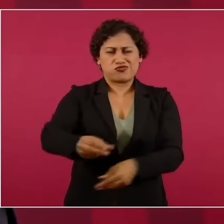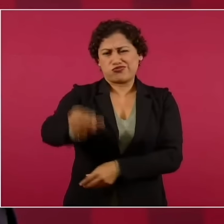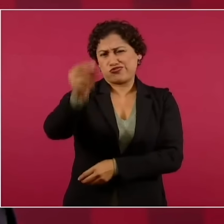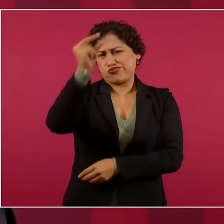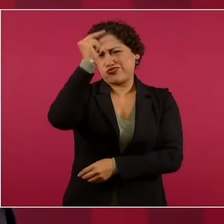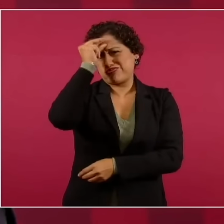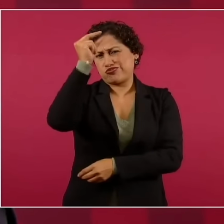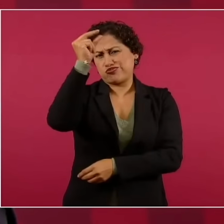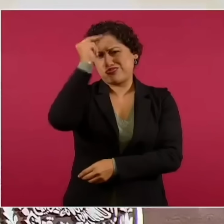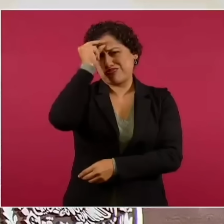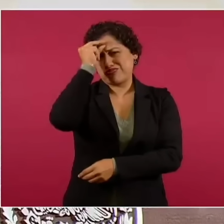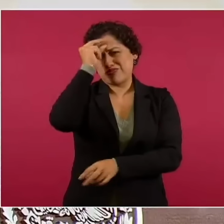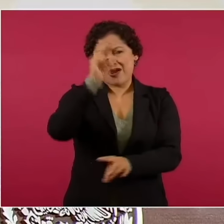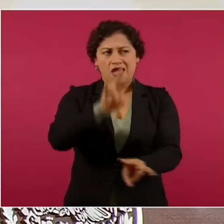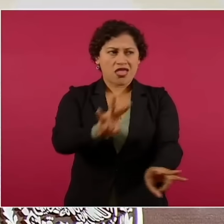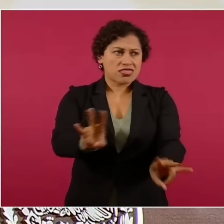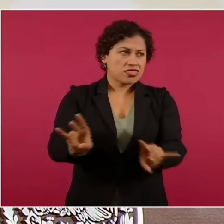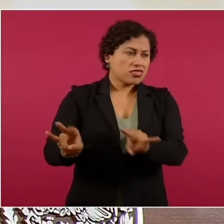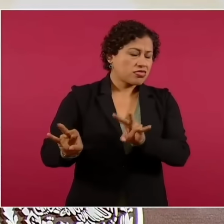inteligente, muy despierto,